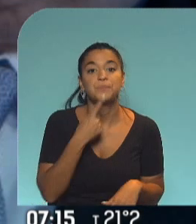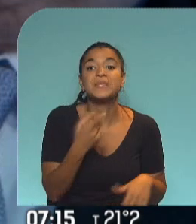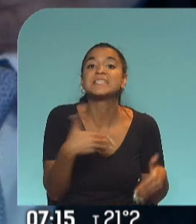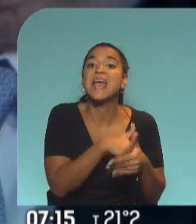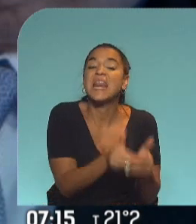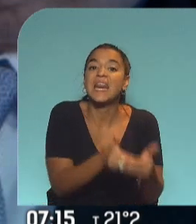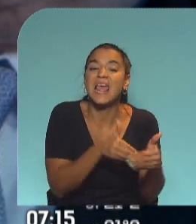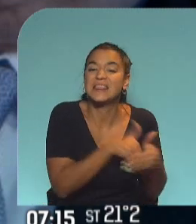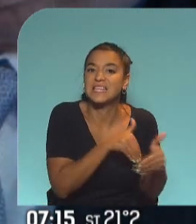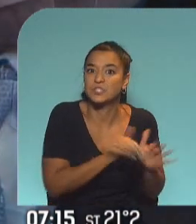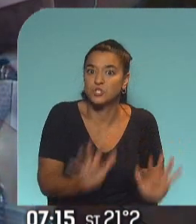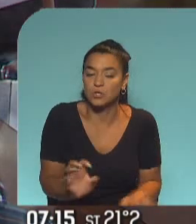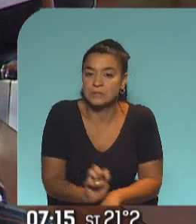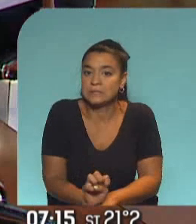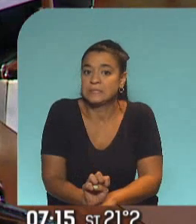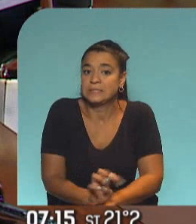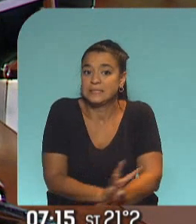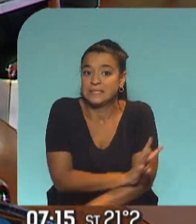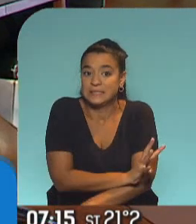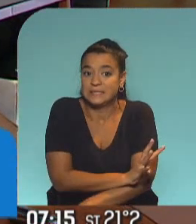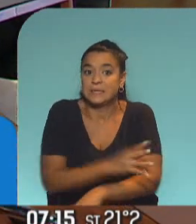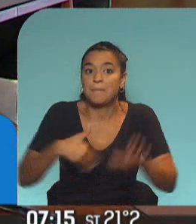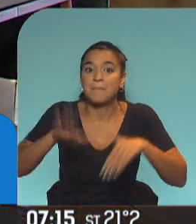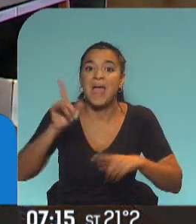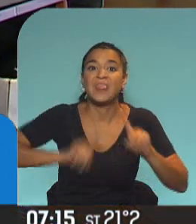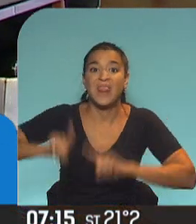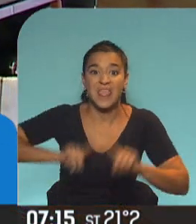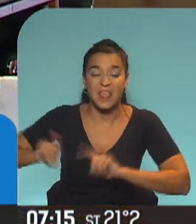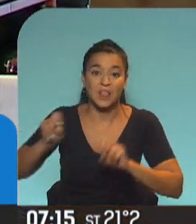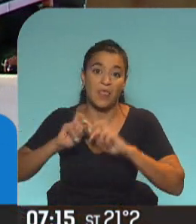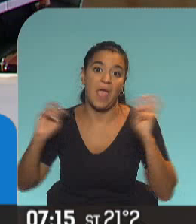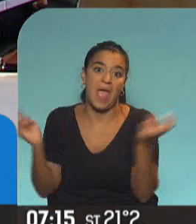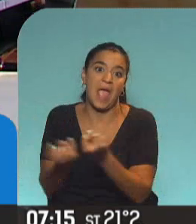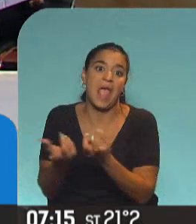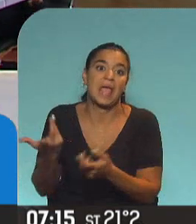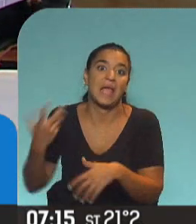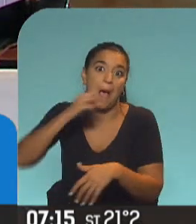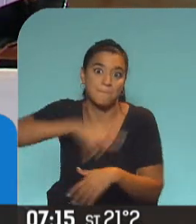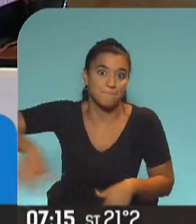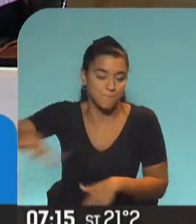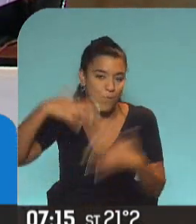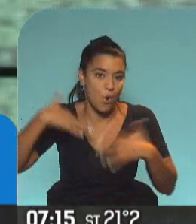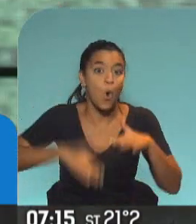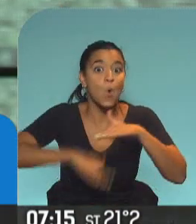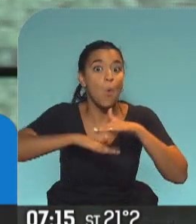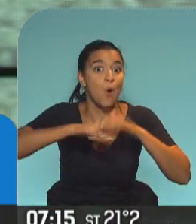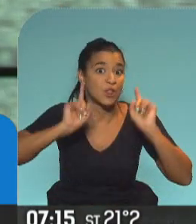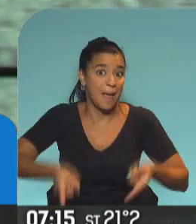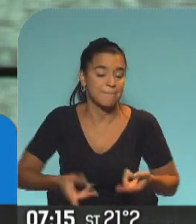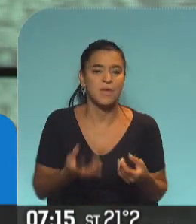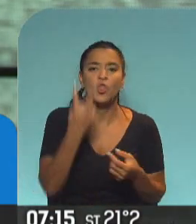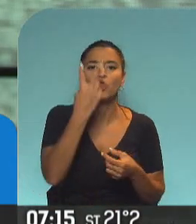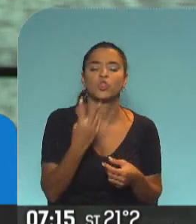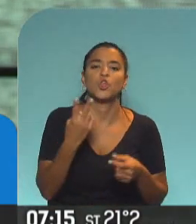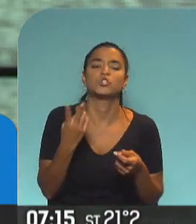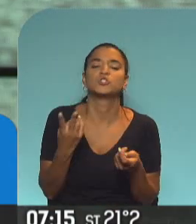le hiela la sangre a, sobre todo, los dirigentes de la mesa de enlace. Así los cupos es, también. Porque, claro, ¿cuáles son estas dos medidas